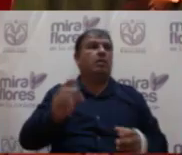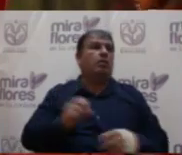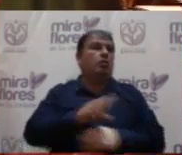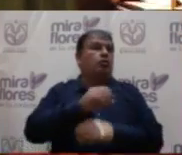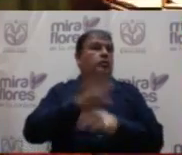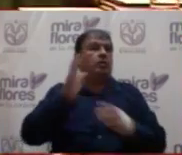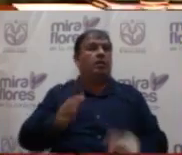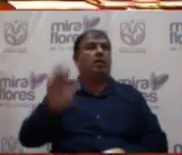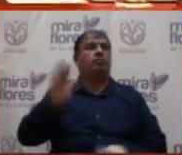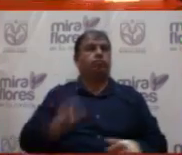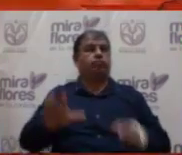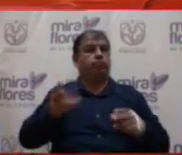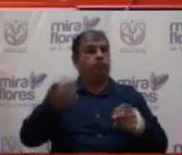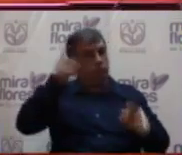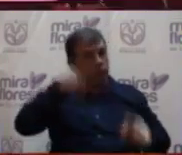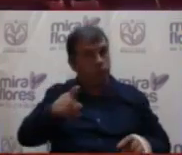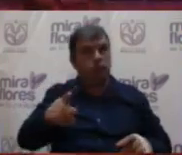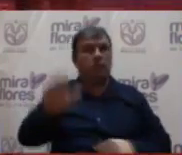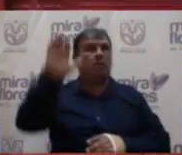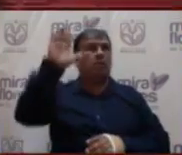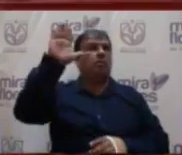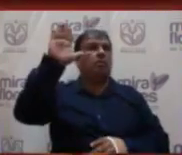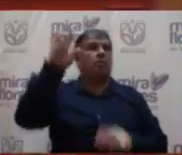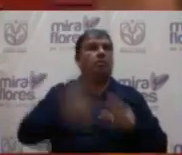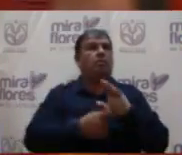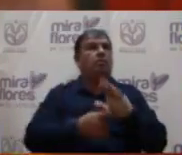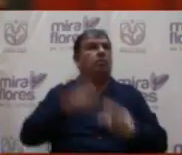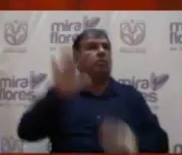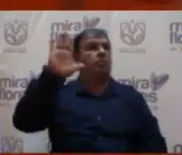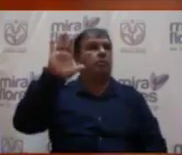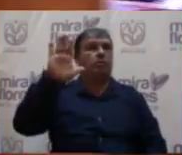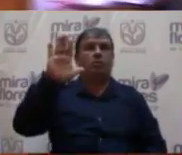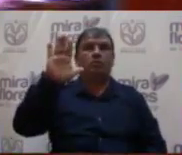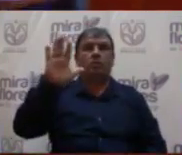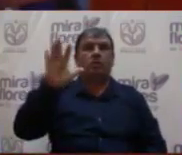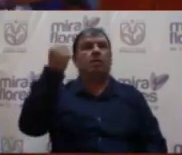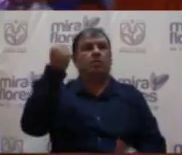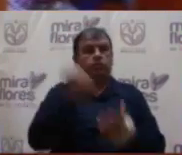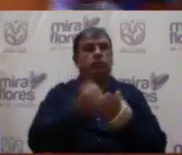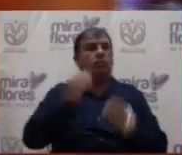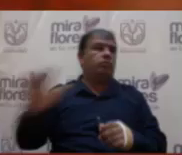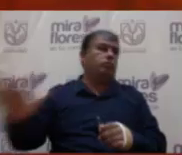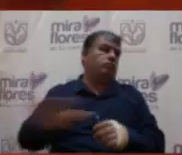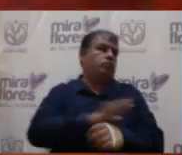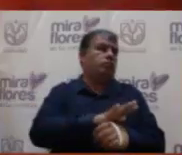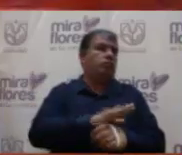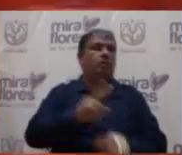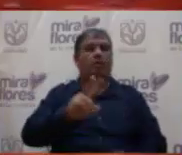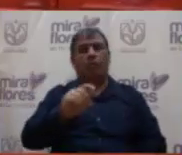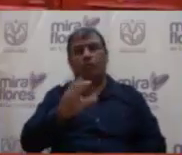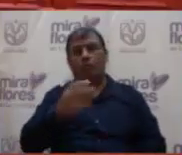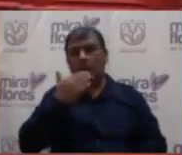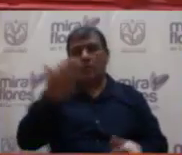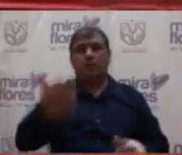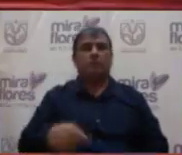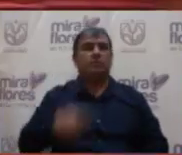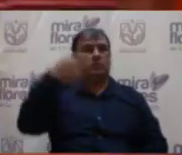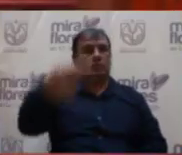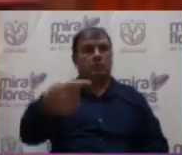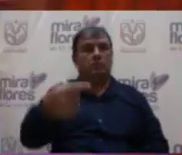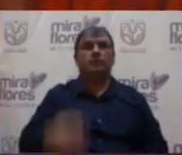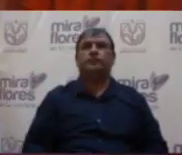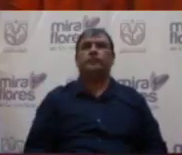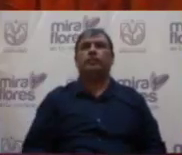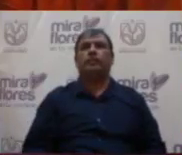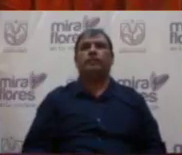Consejo que estén a favor de aprobar el acta mencionada, si no se expresaron, señal de conformidad. Se aprueba por unanimidad de votos. Muchas gracias. Vamos al siguiente punto, por